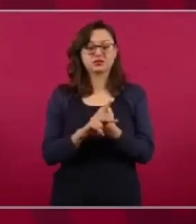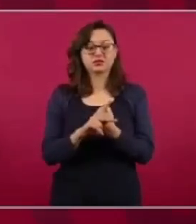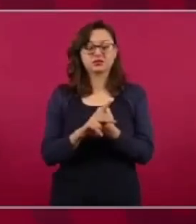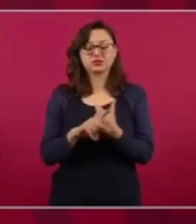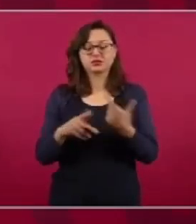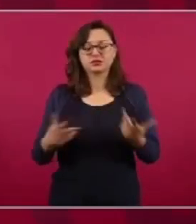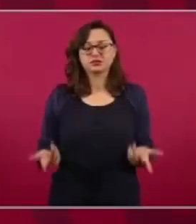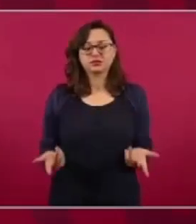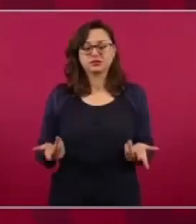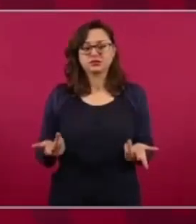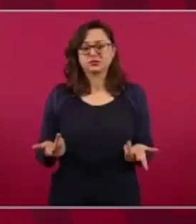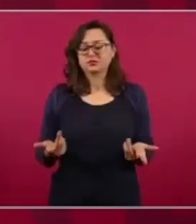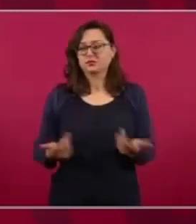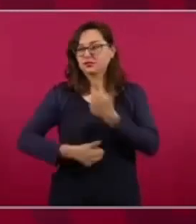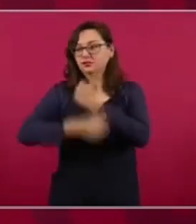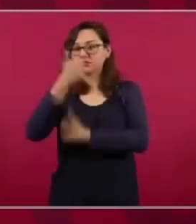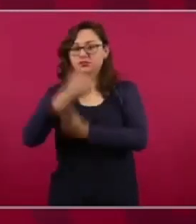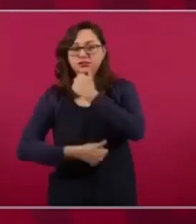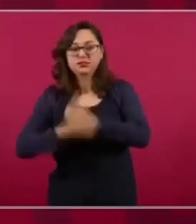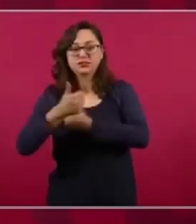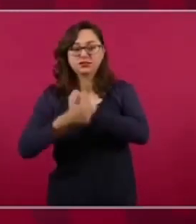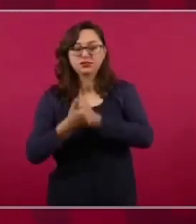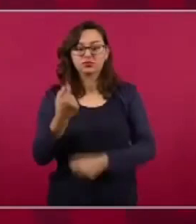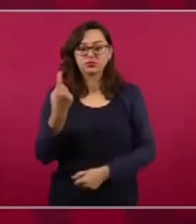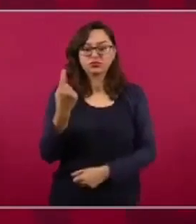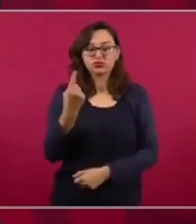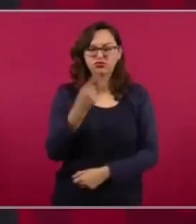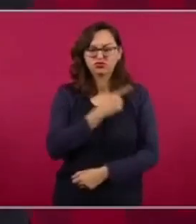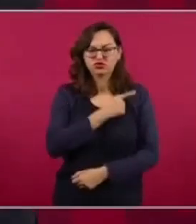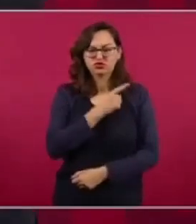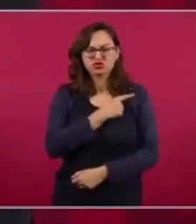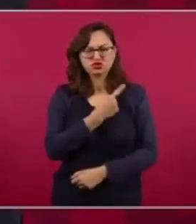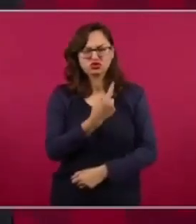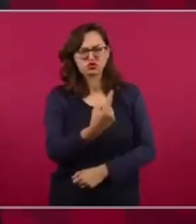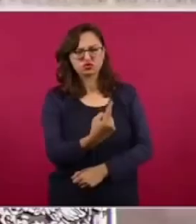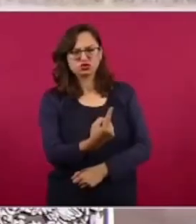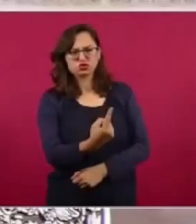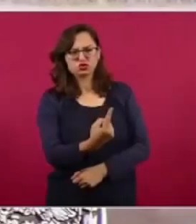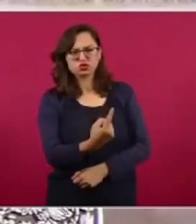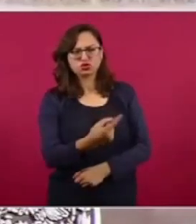en donde solo hay un candidato a la presidencia. ¿No tienes por ahí